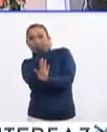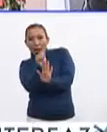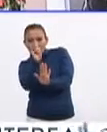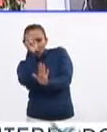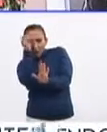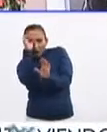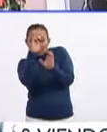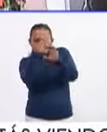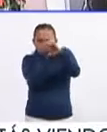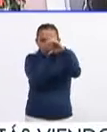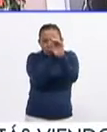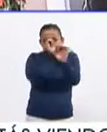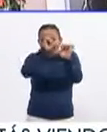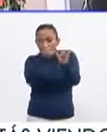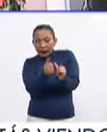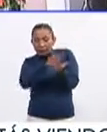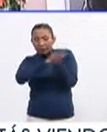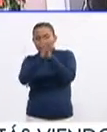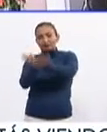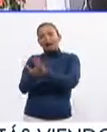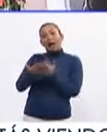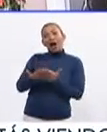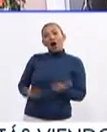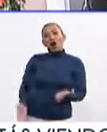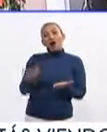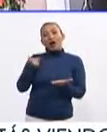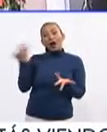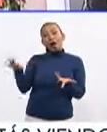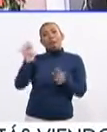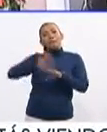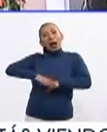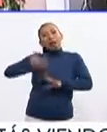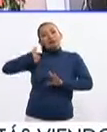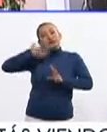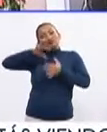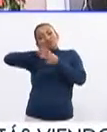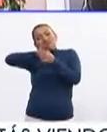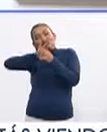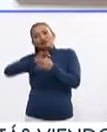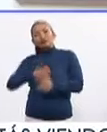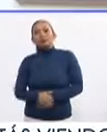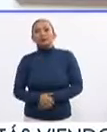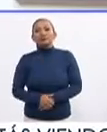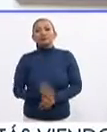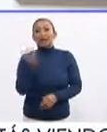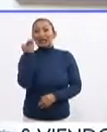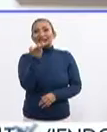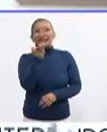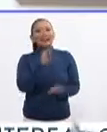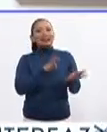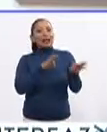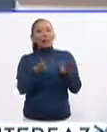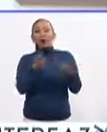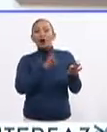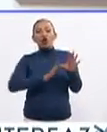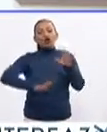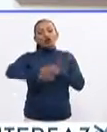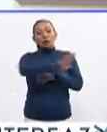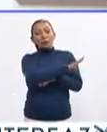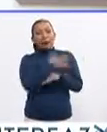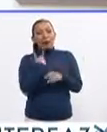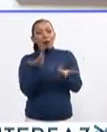habilidades técnicas del artista llevado a la actualidad en un sentido más íntimo y subversivo. Es un trabajo en torno a